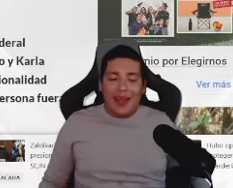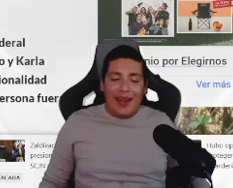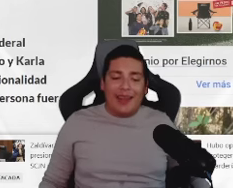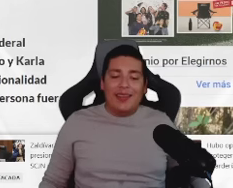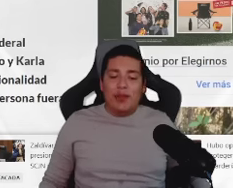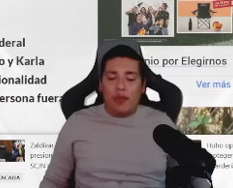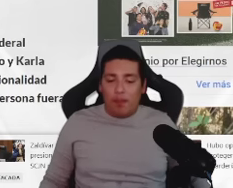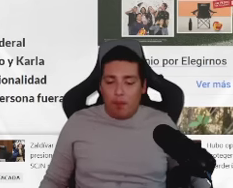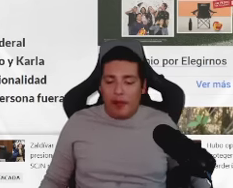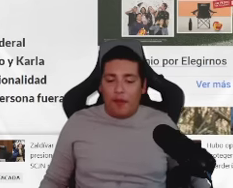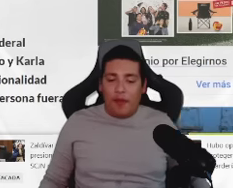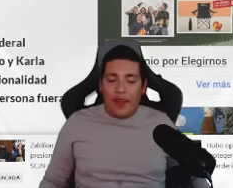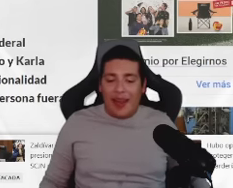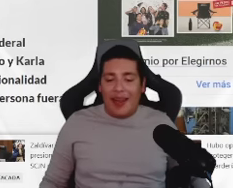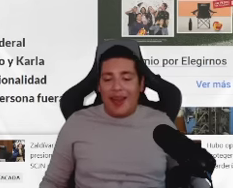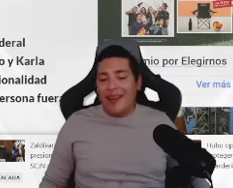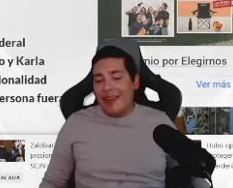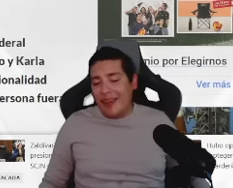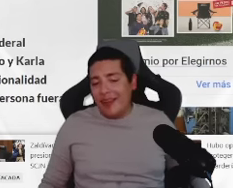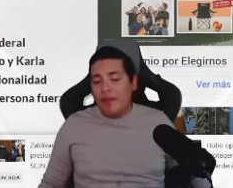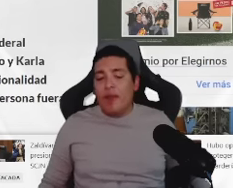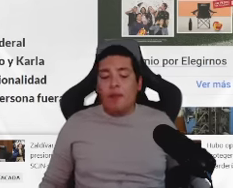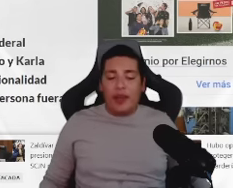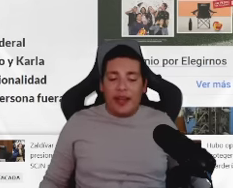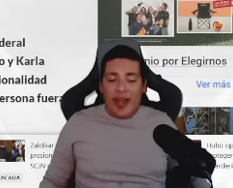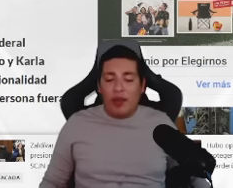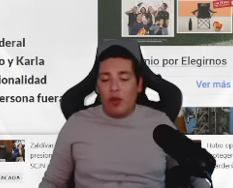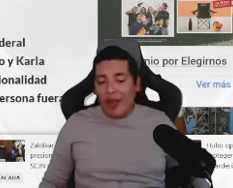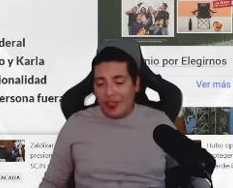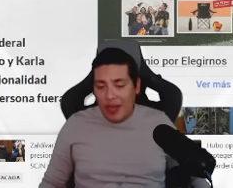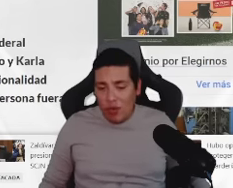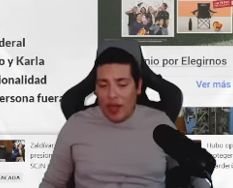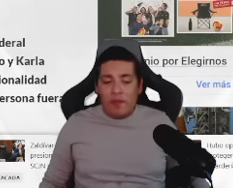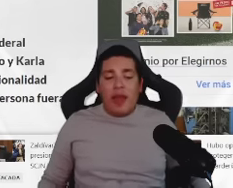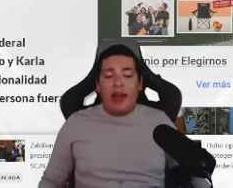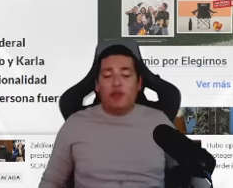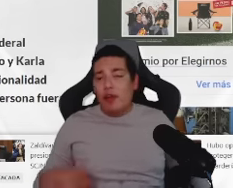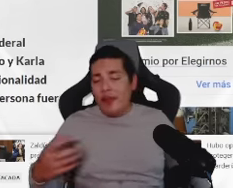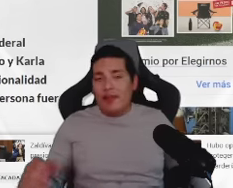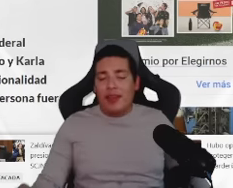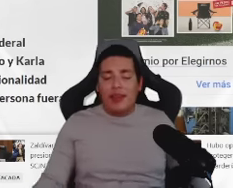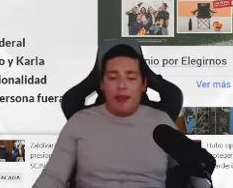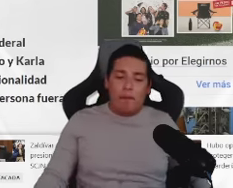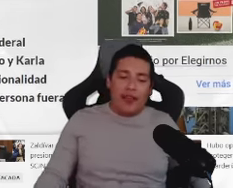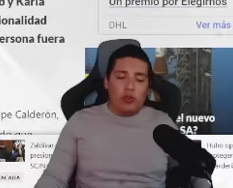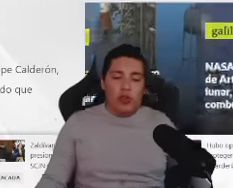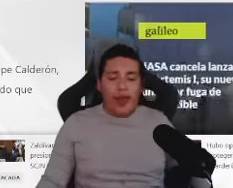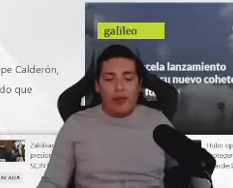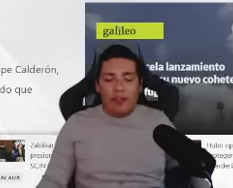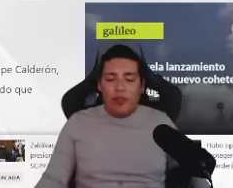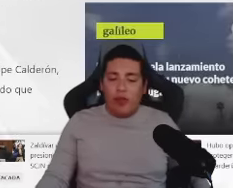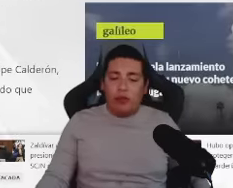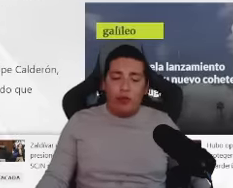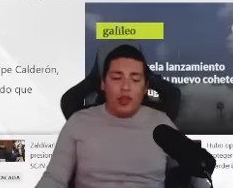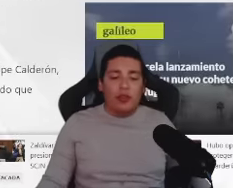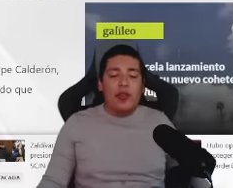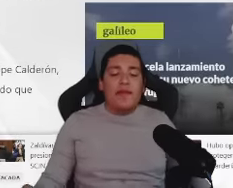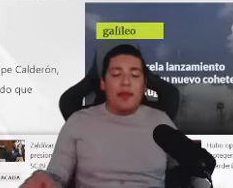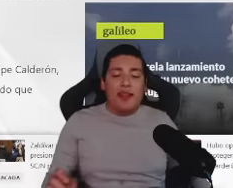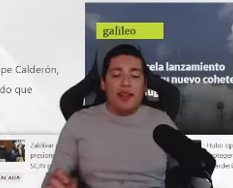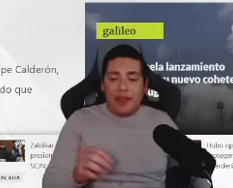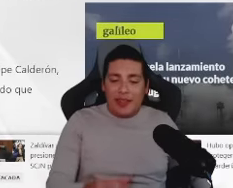secretaria de seguridad pública federal era dirigida por genaro garcía luna actualmente expresó en los eeuu